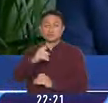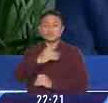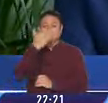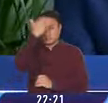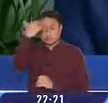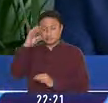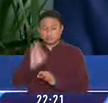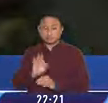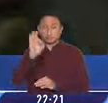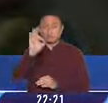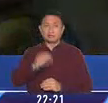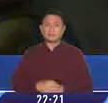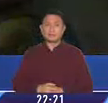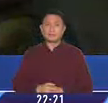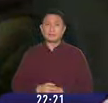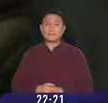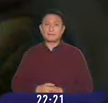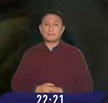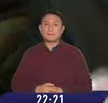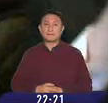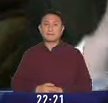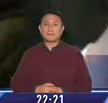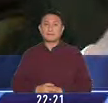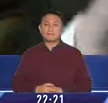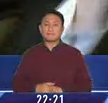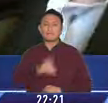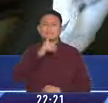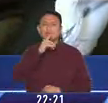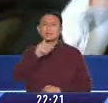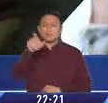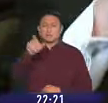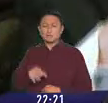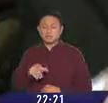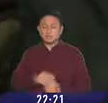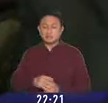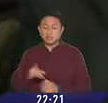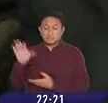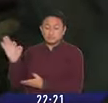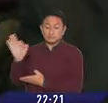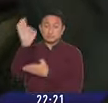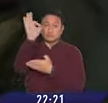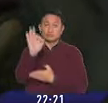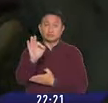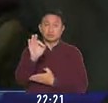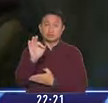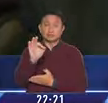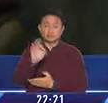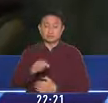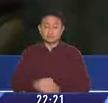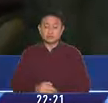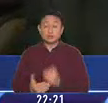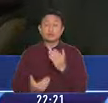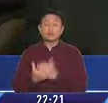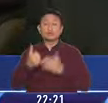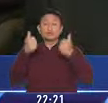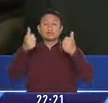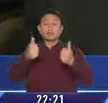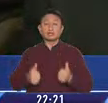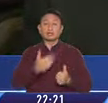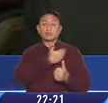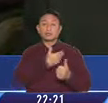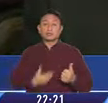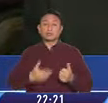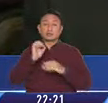Fernando Villavicencio. ¿Quién deberá reemplazar al irreemplazable? Designarlo como candidato a la presidencia